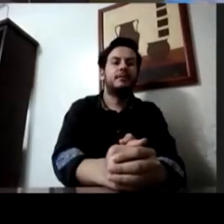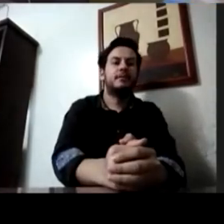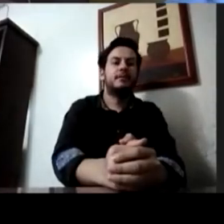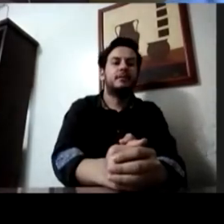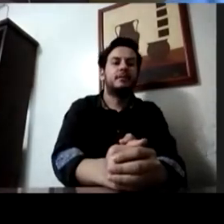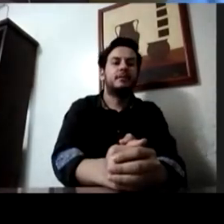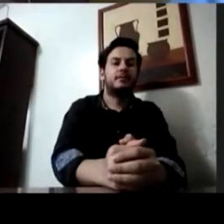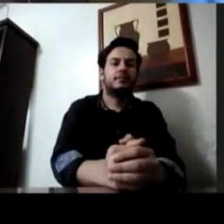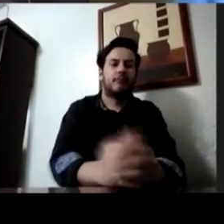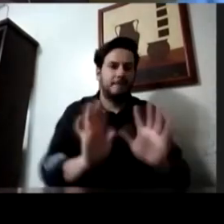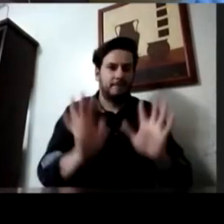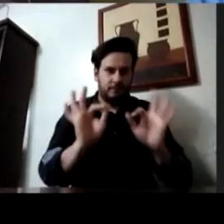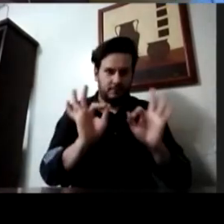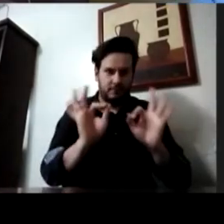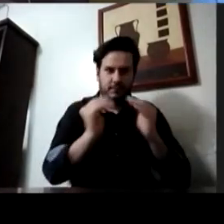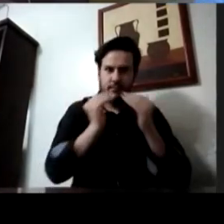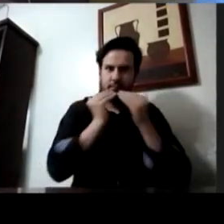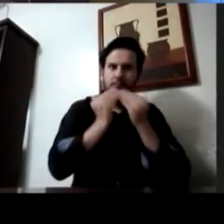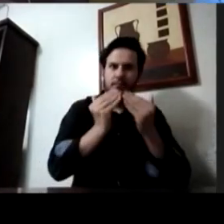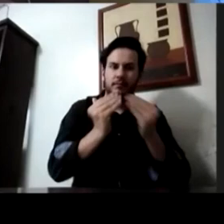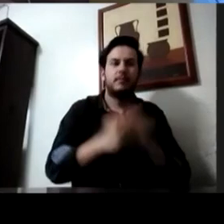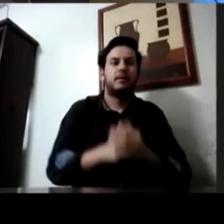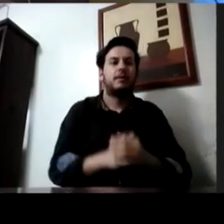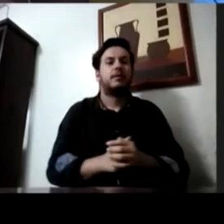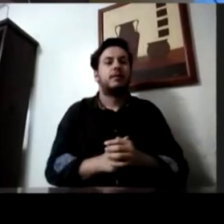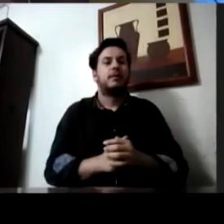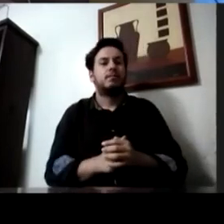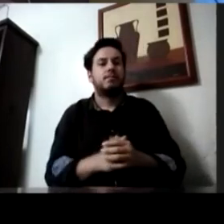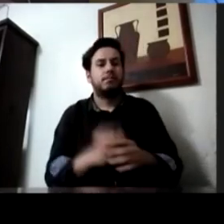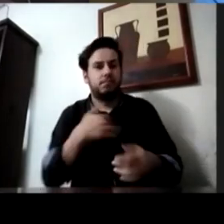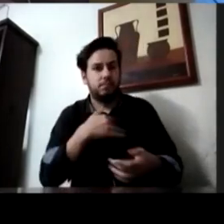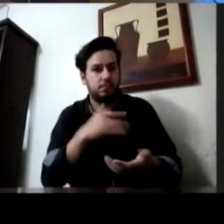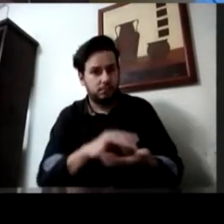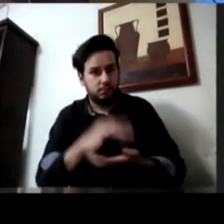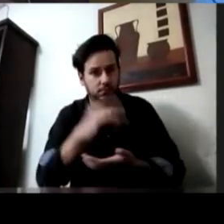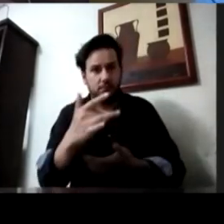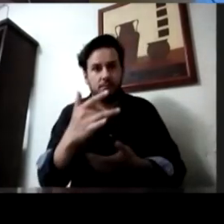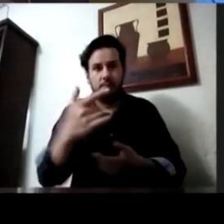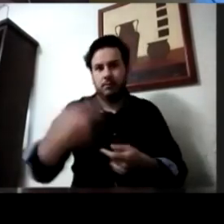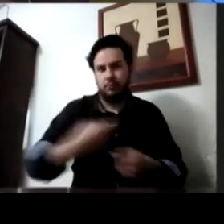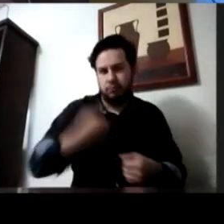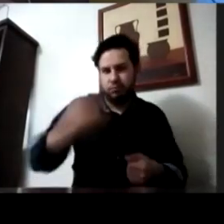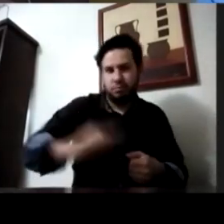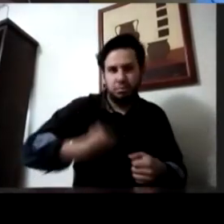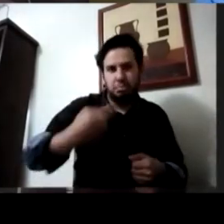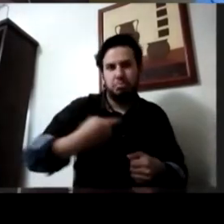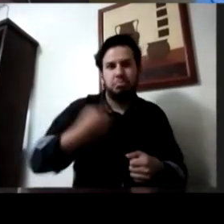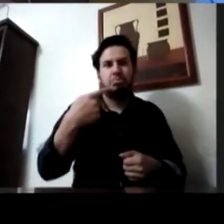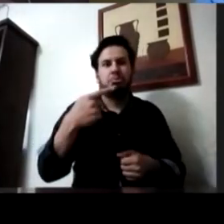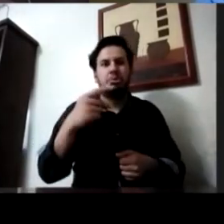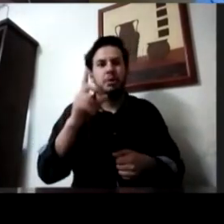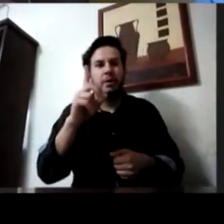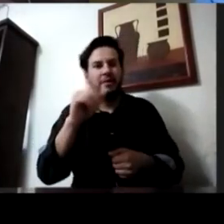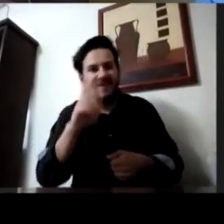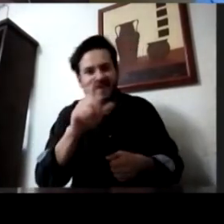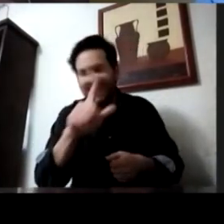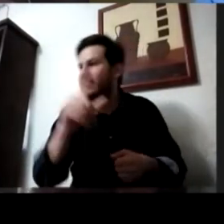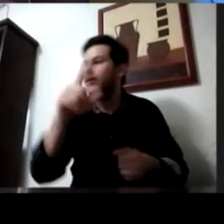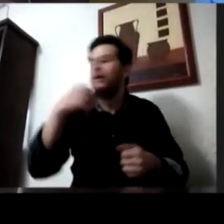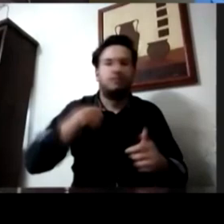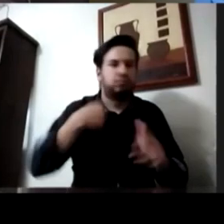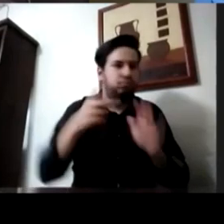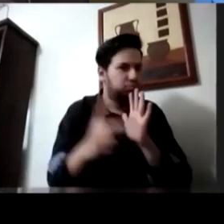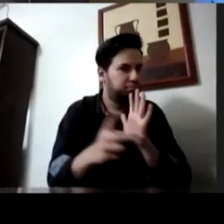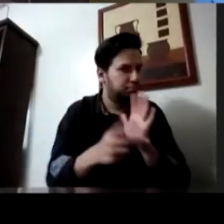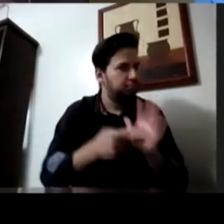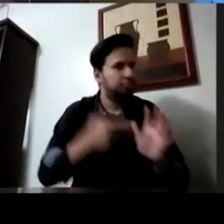Ahí estamos. Bueno, muy bien. Gracias por la pregunta, Daniel. Yo creo que yo lo abordaría